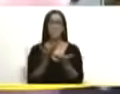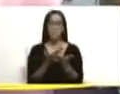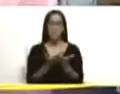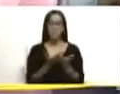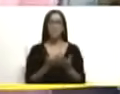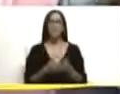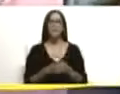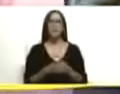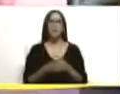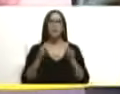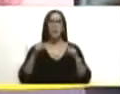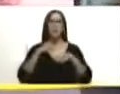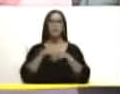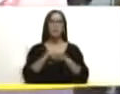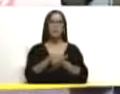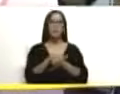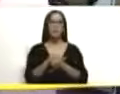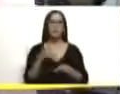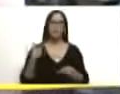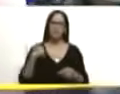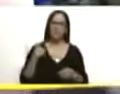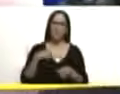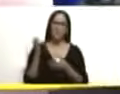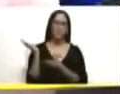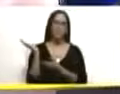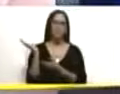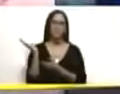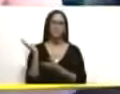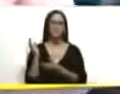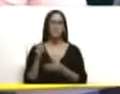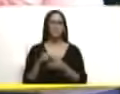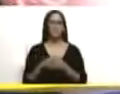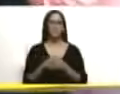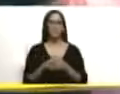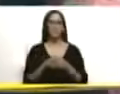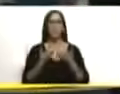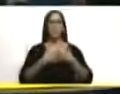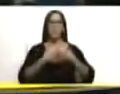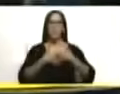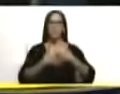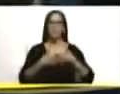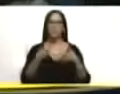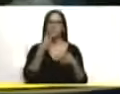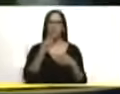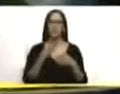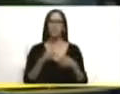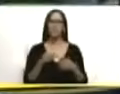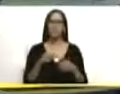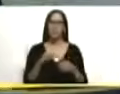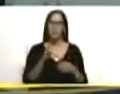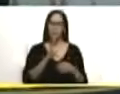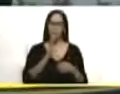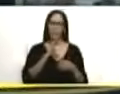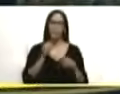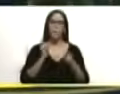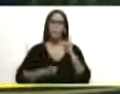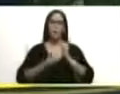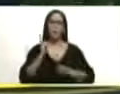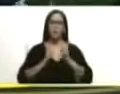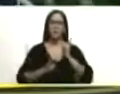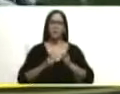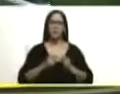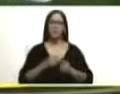integrados. ¿Qué Venezuela... tenemos aquí, Vale? Vamos a ver, explícame. Ah, dale. Un emprendimiento. Yo he visto un emprendimiento esto en los próceres y en las